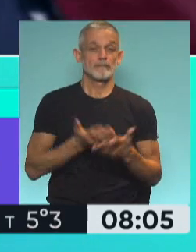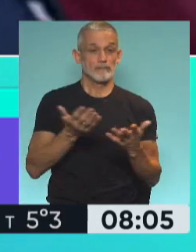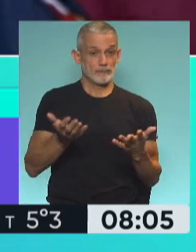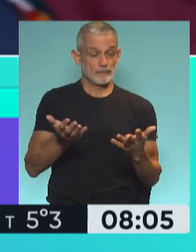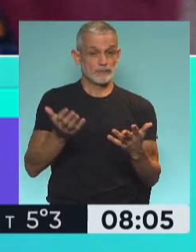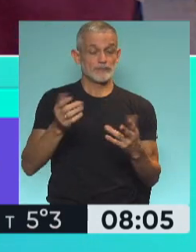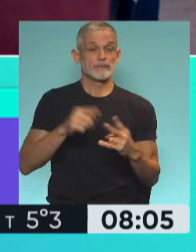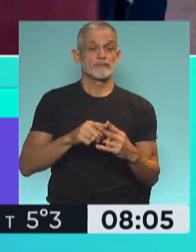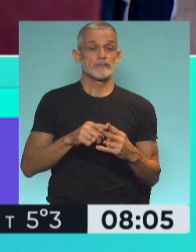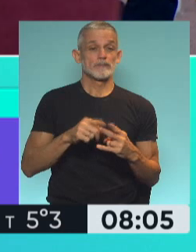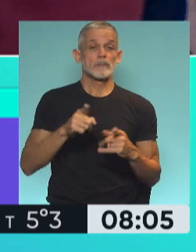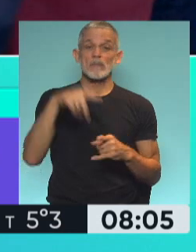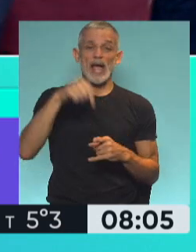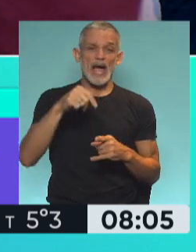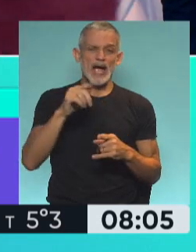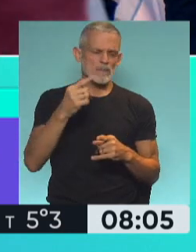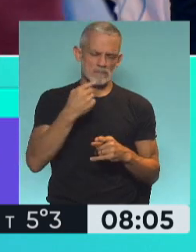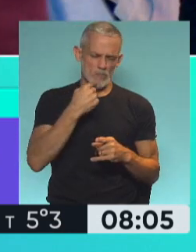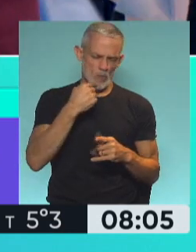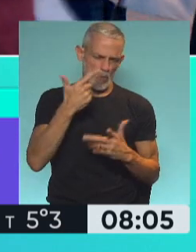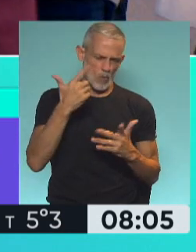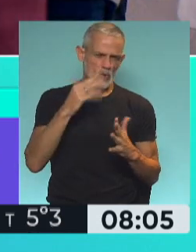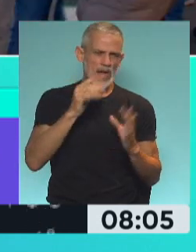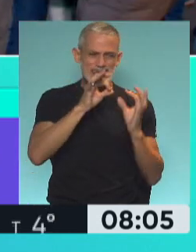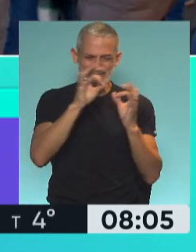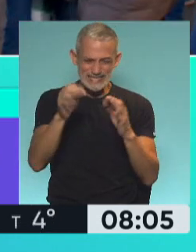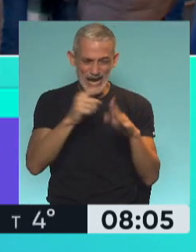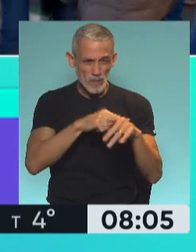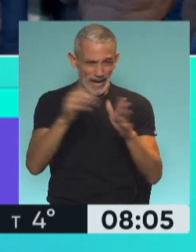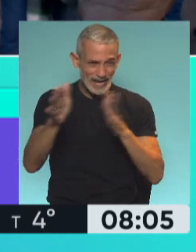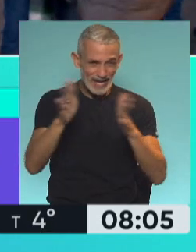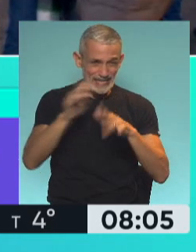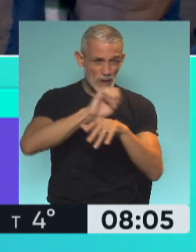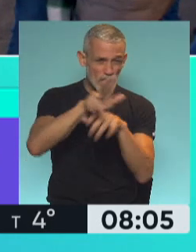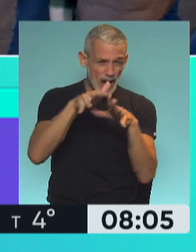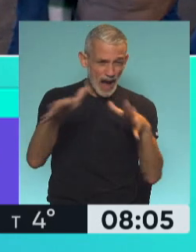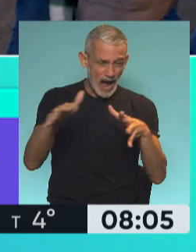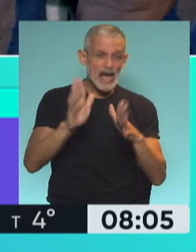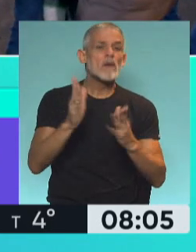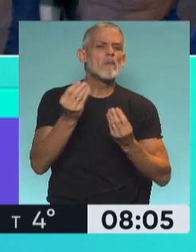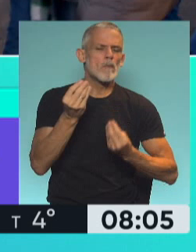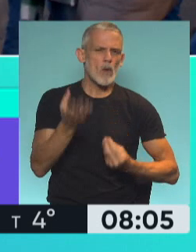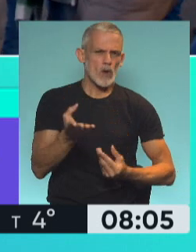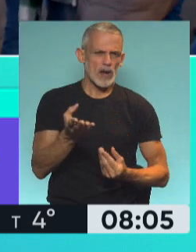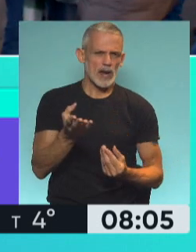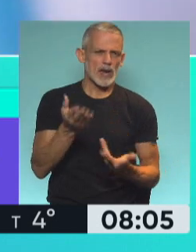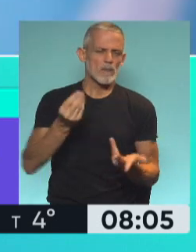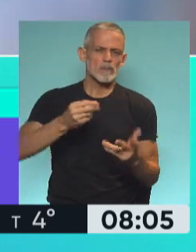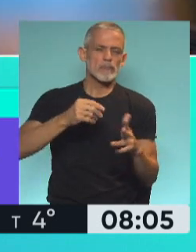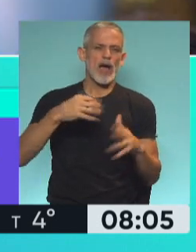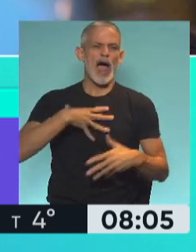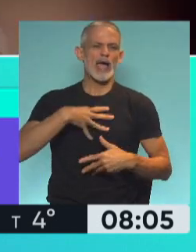Miren, acá no hay ninguna duda que si llegamos a esta etapa de la pandemia es porque las